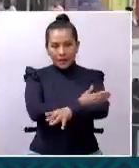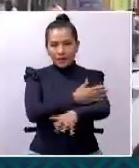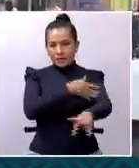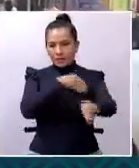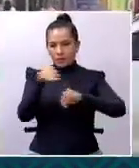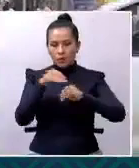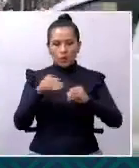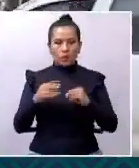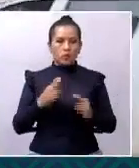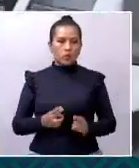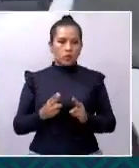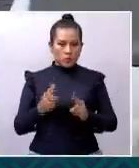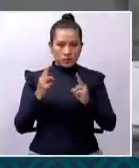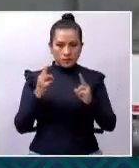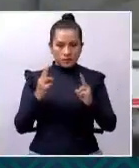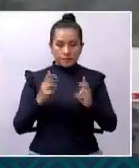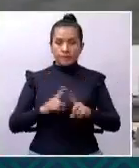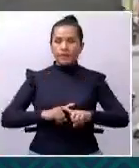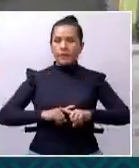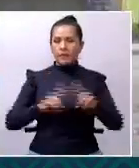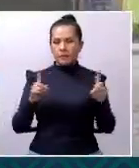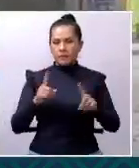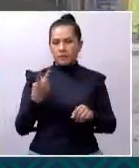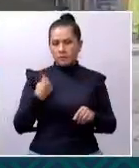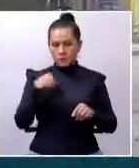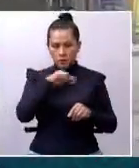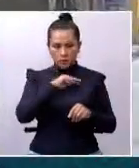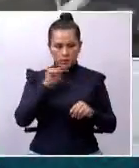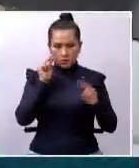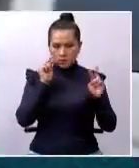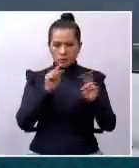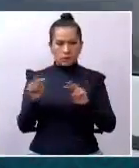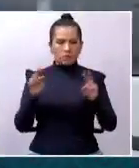pero para nosotros el tema